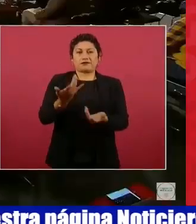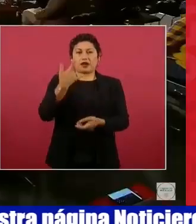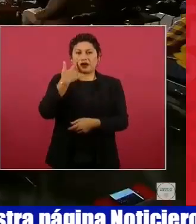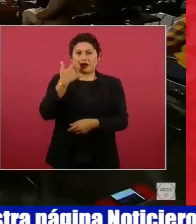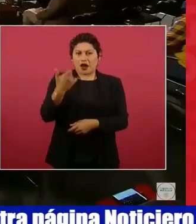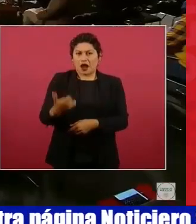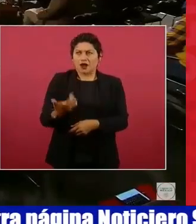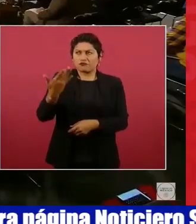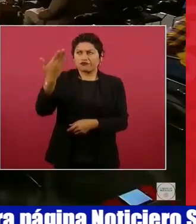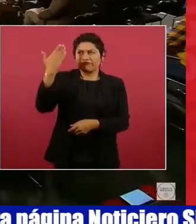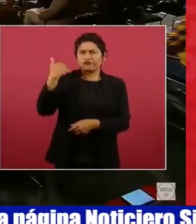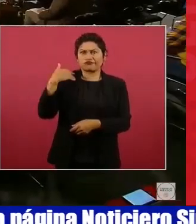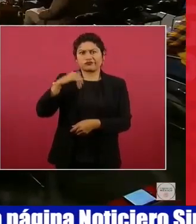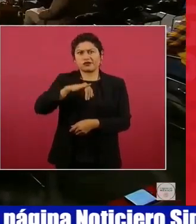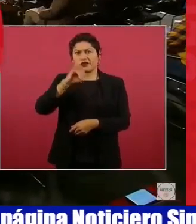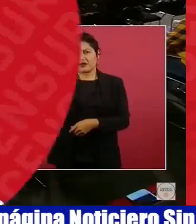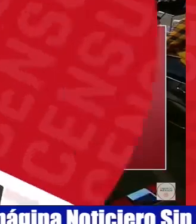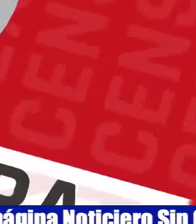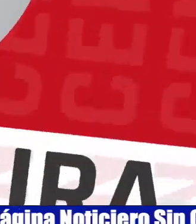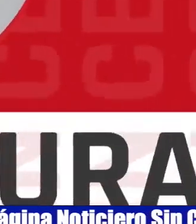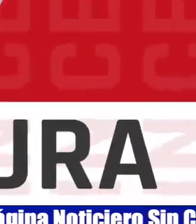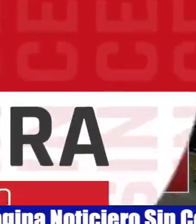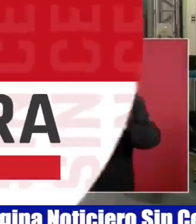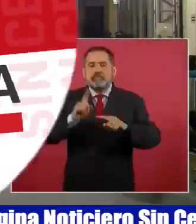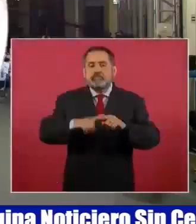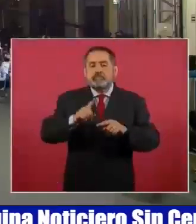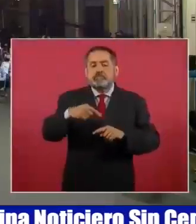censura? Adelante, compañeros.